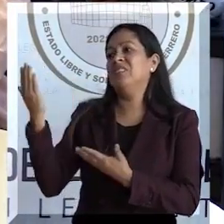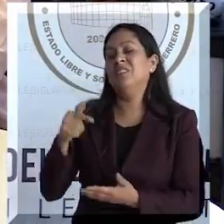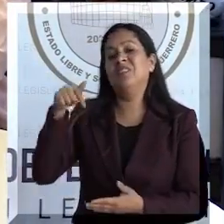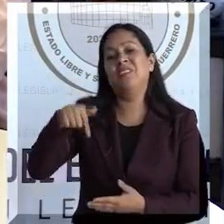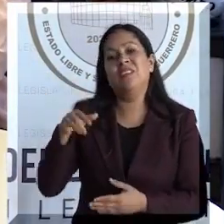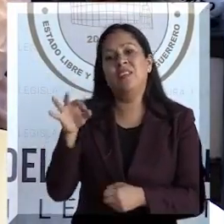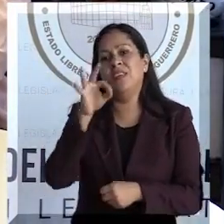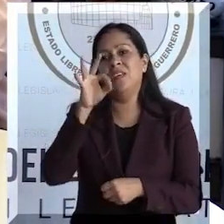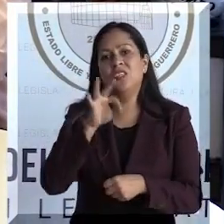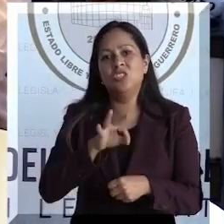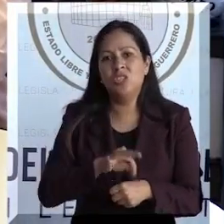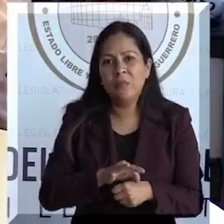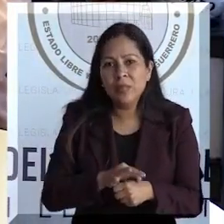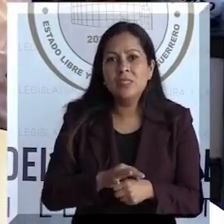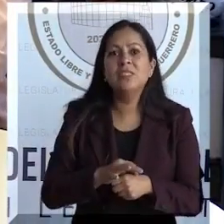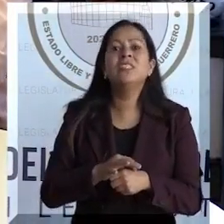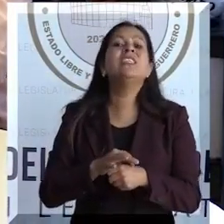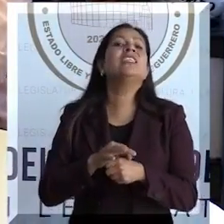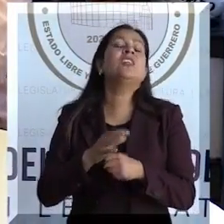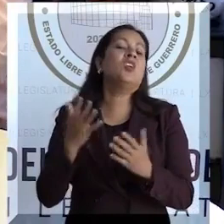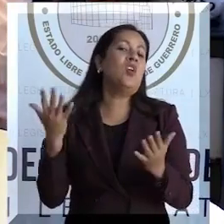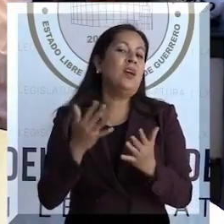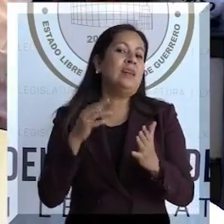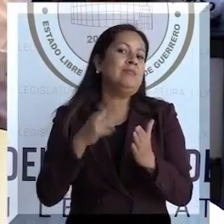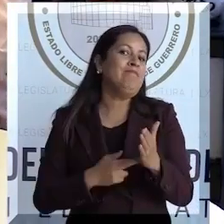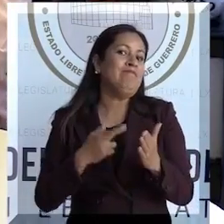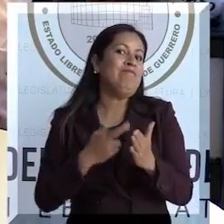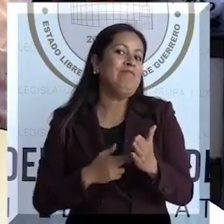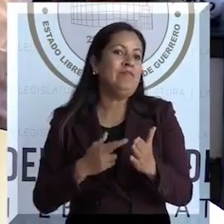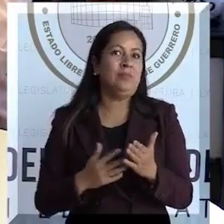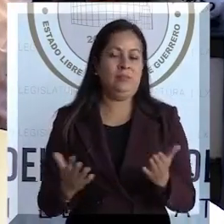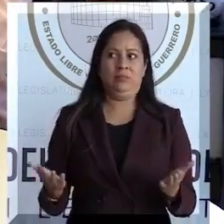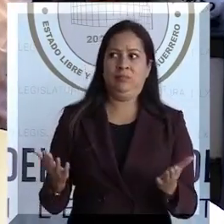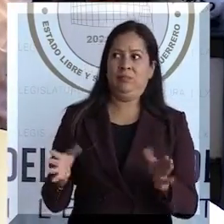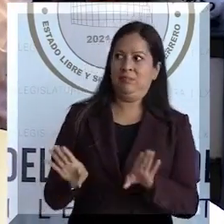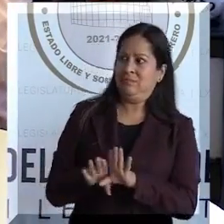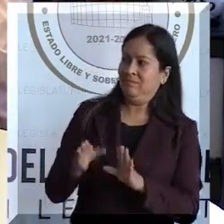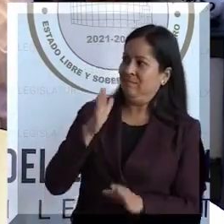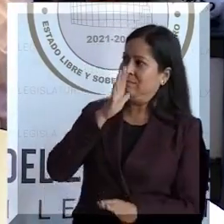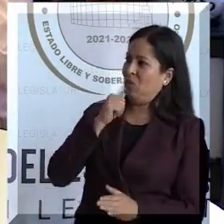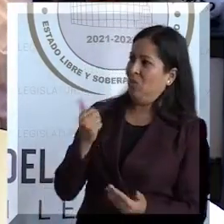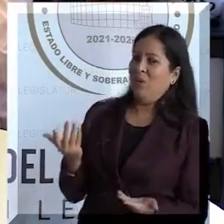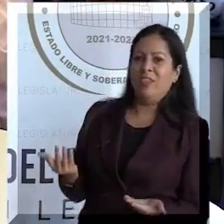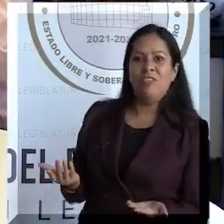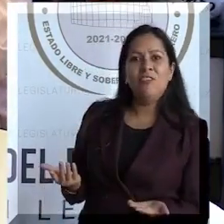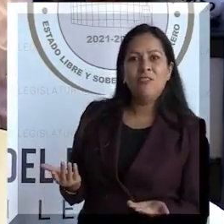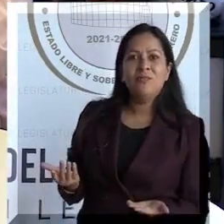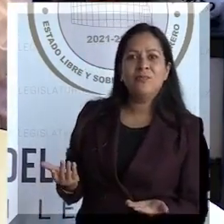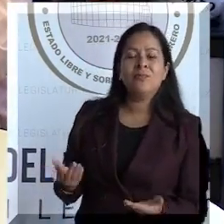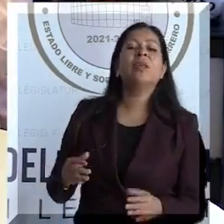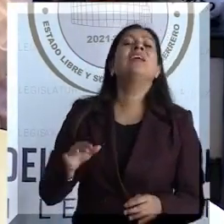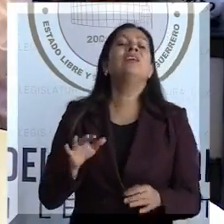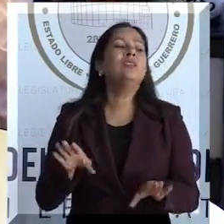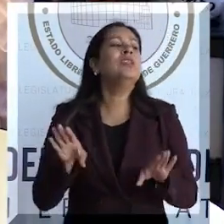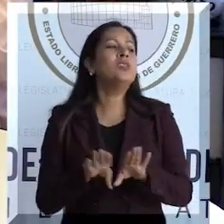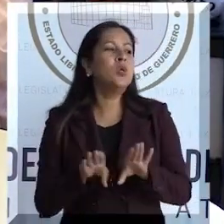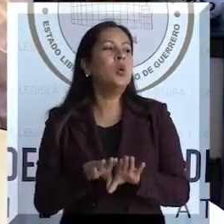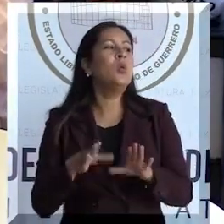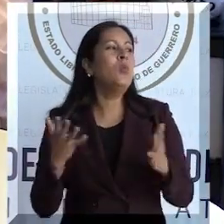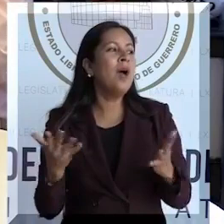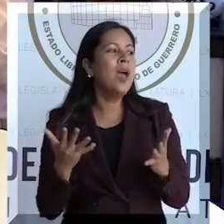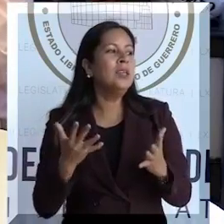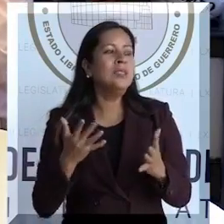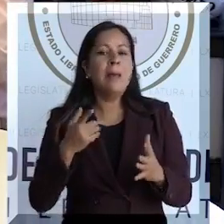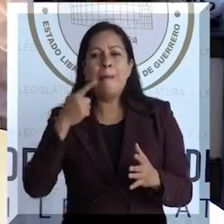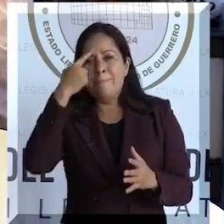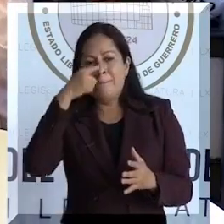aquí a Chilpancingo, a la oficina, a hacer el trámite, espérate, yo no puedo. Claro. Entonces, ¿cómo puedo hacerle para que mi